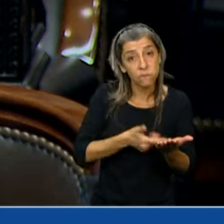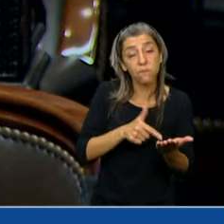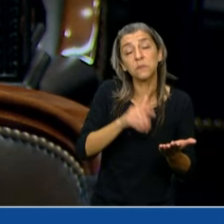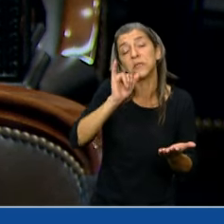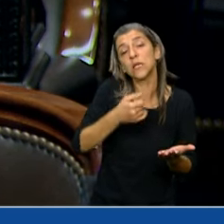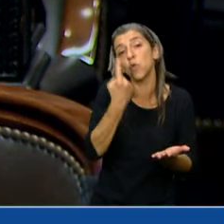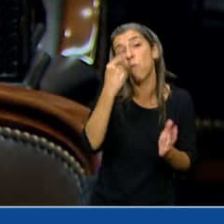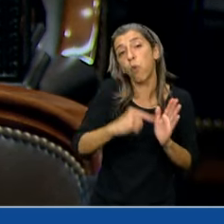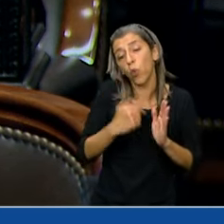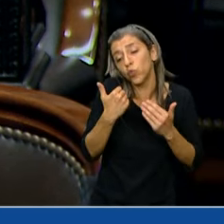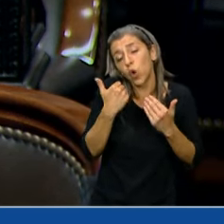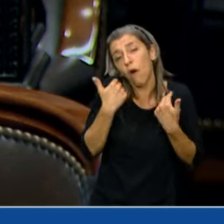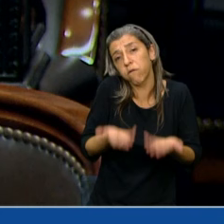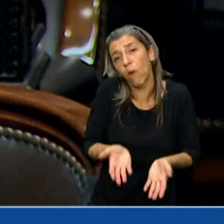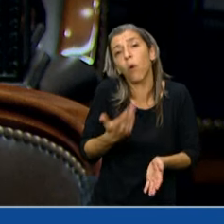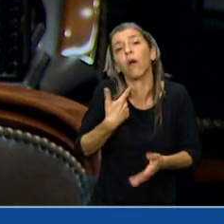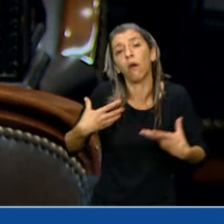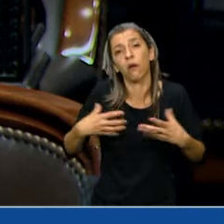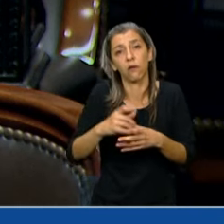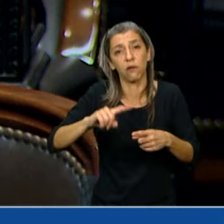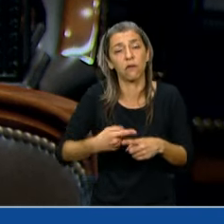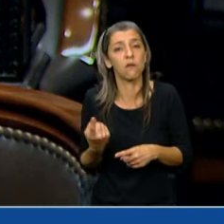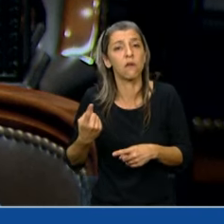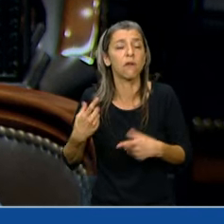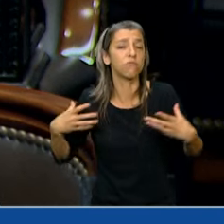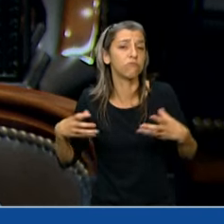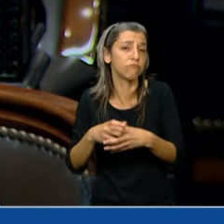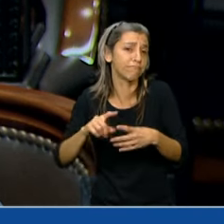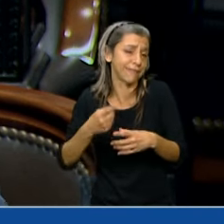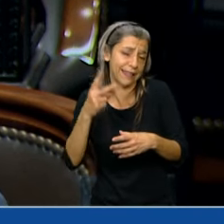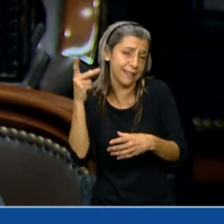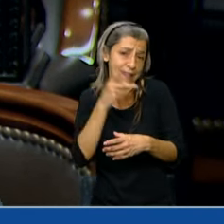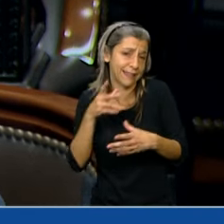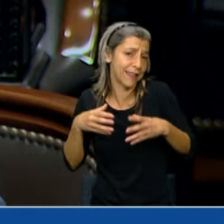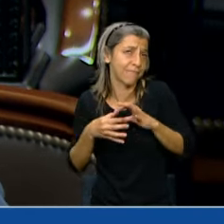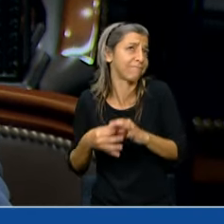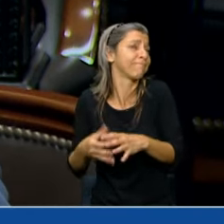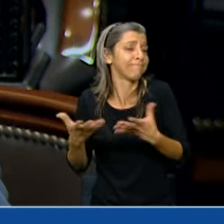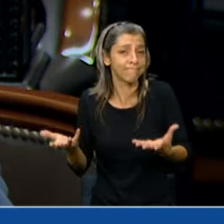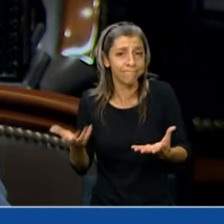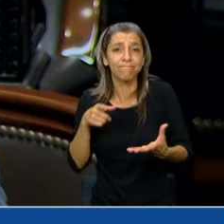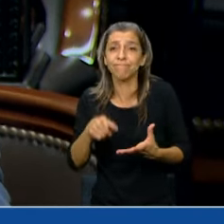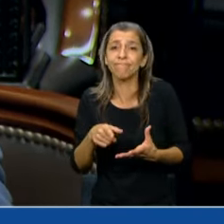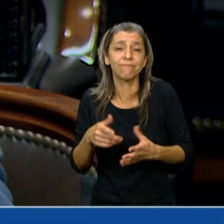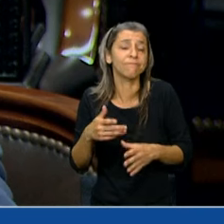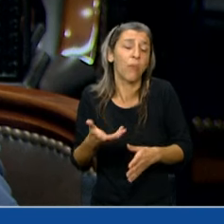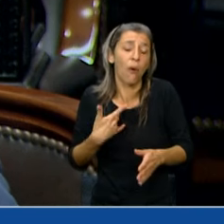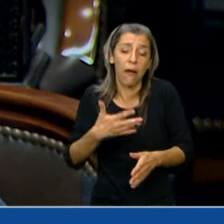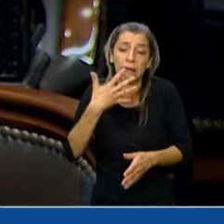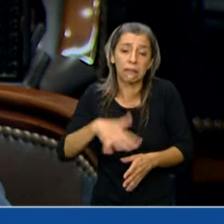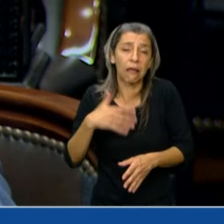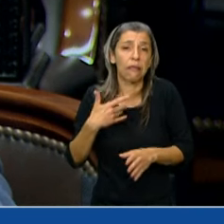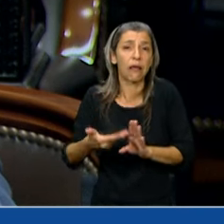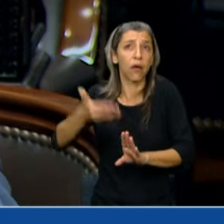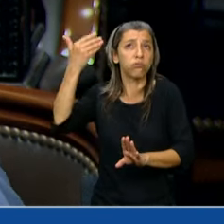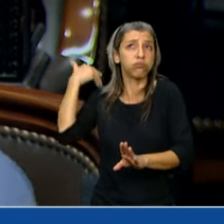menos el kissnerismo se ha dado cuenta y ha recapacitado en el desastre que ha hecho en la política energética en